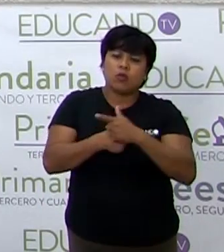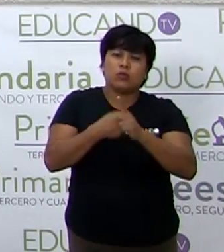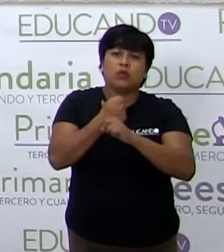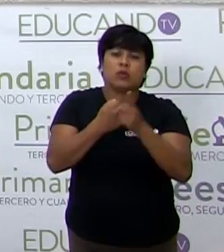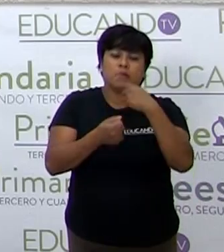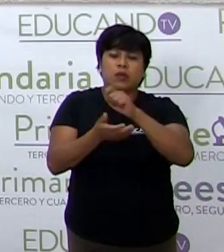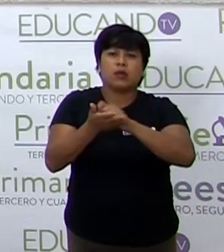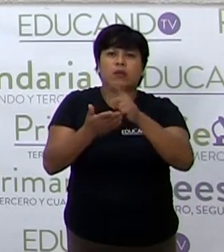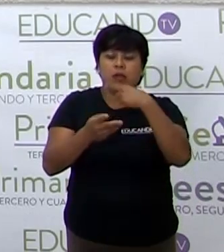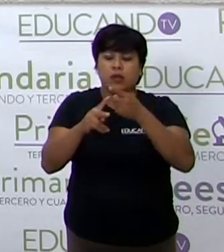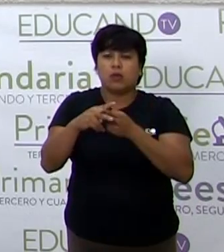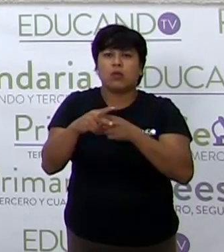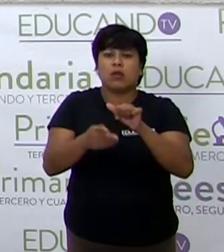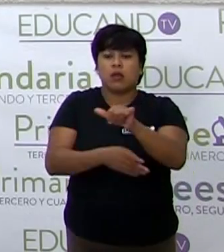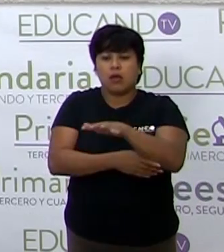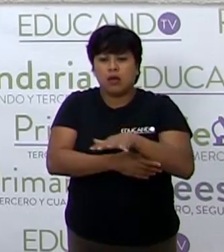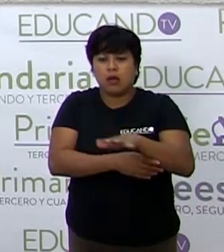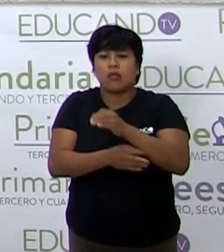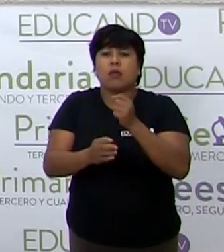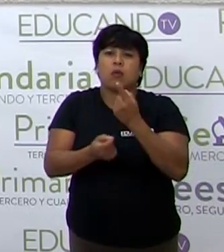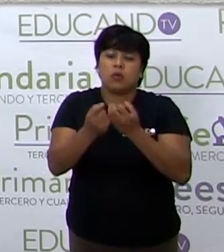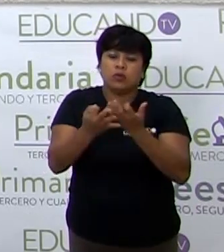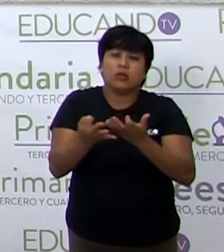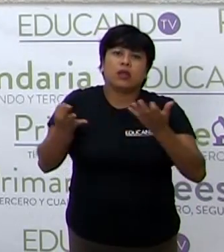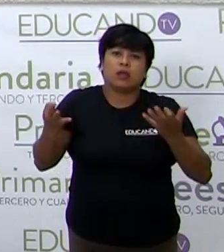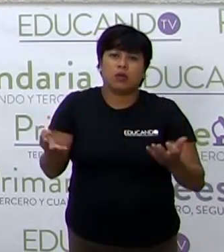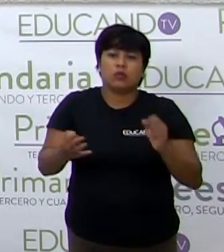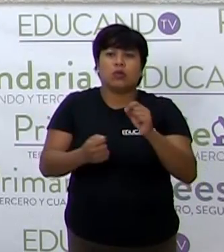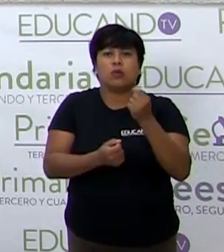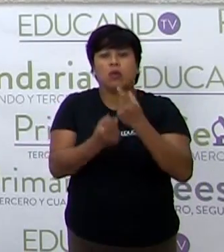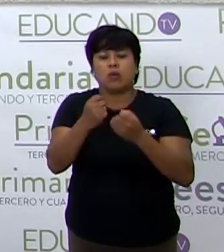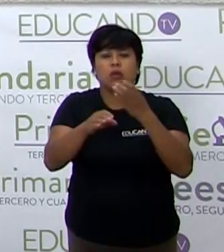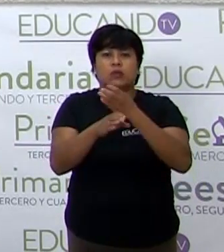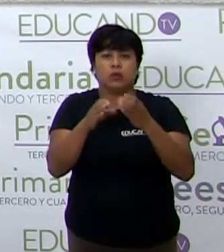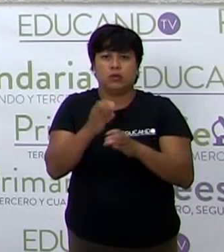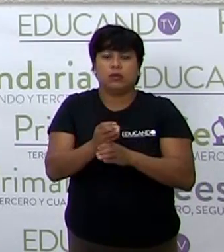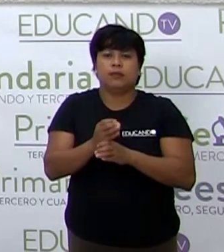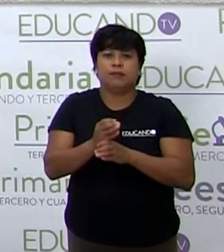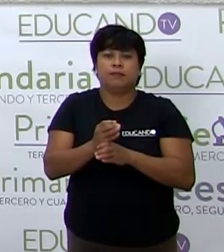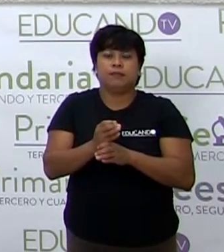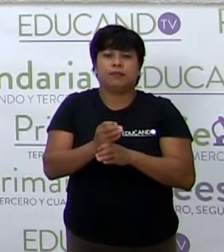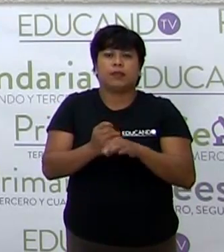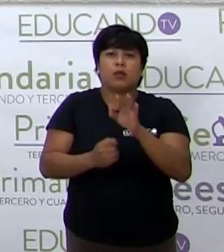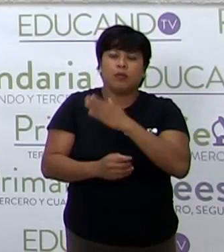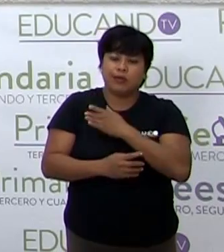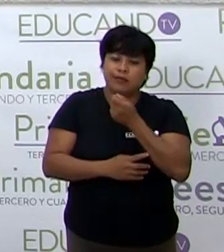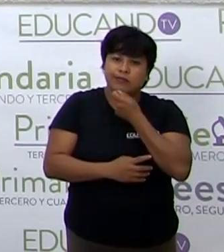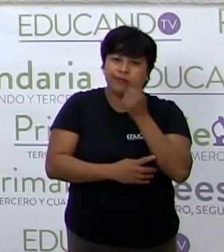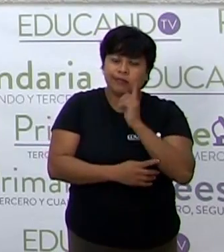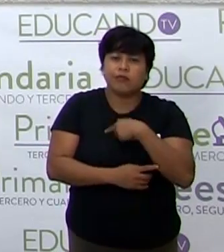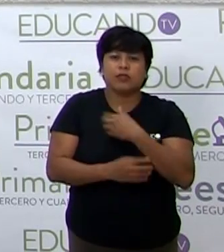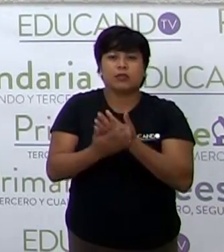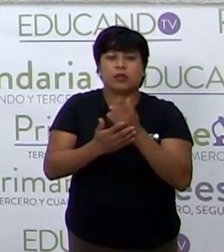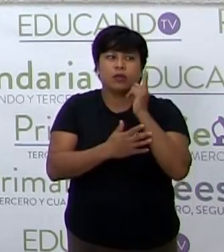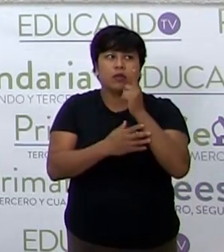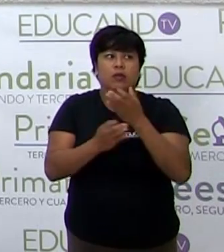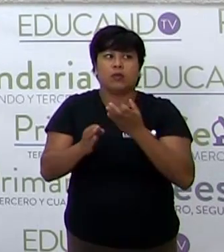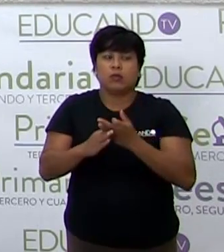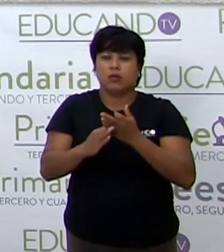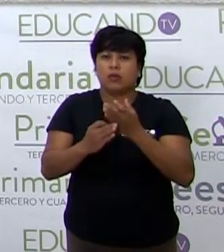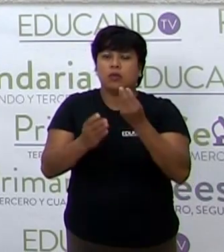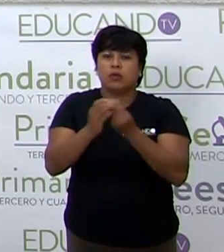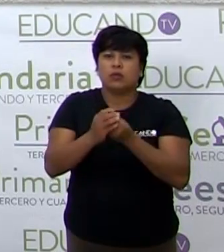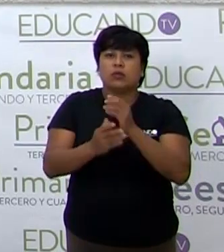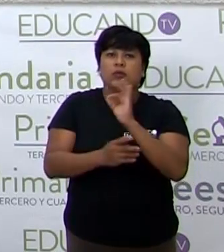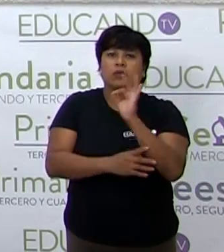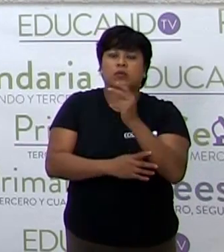planteados para calcular el área de algunos terrenos, por ejemplo, o de algunas figuras geométricas. Bueno, niñas y niños, yo espero que con esta sesión